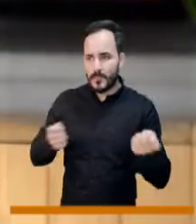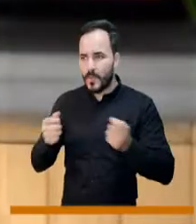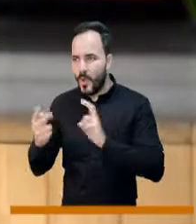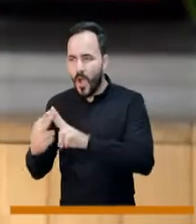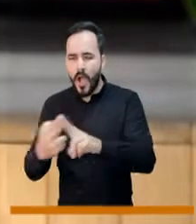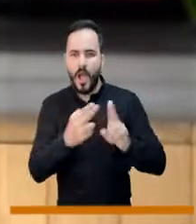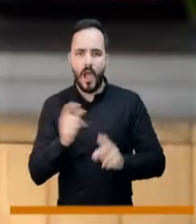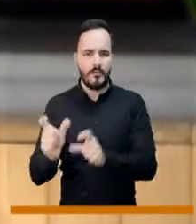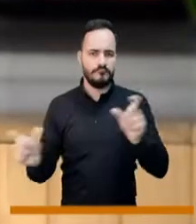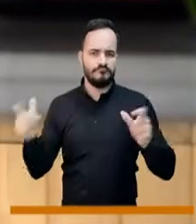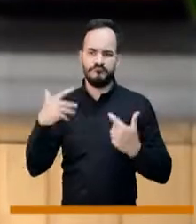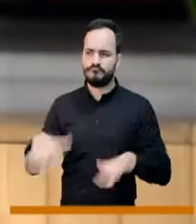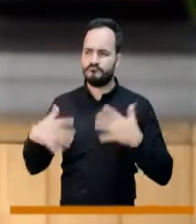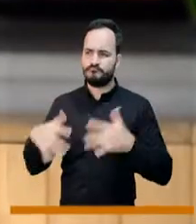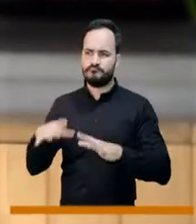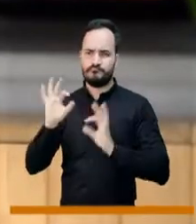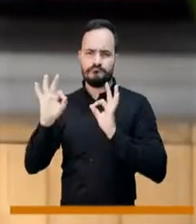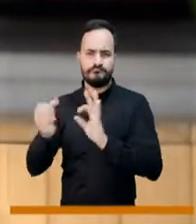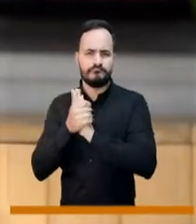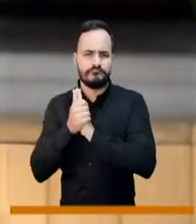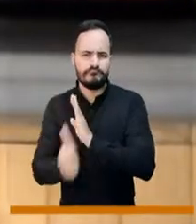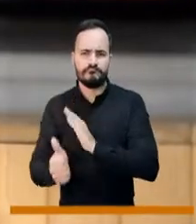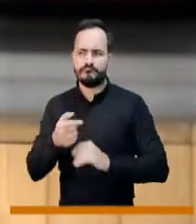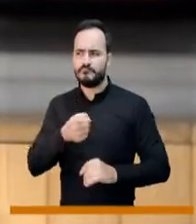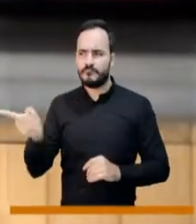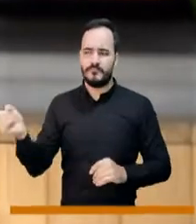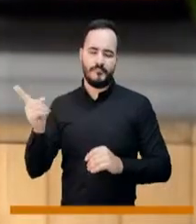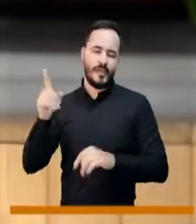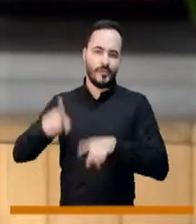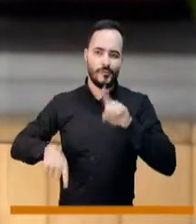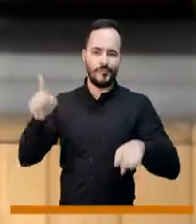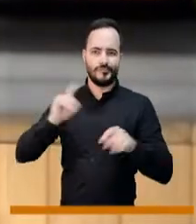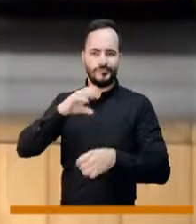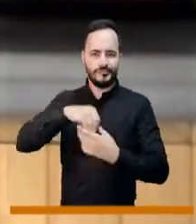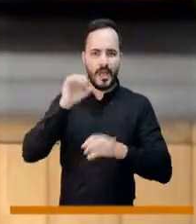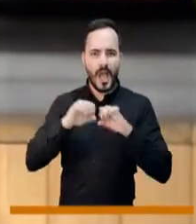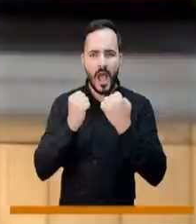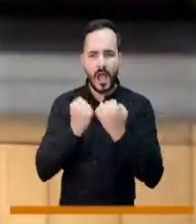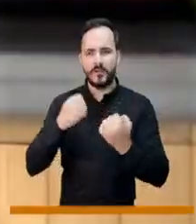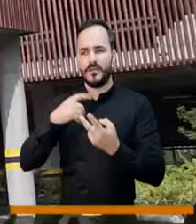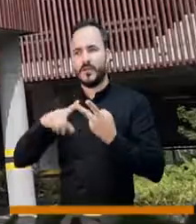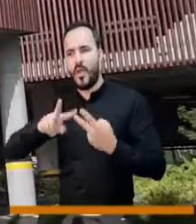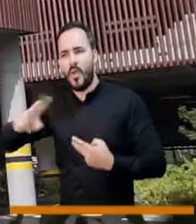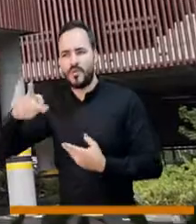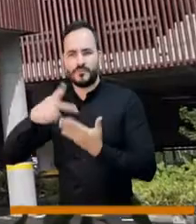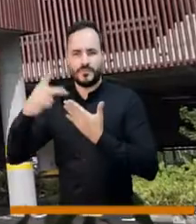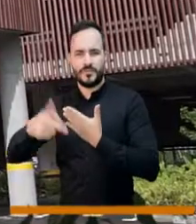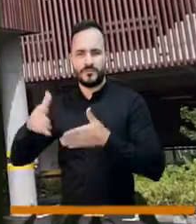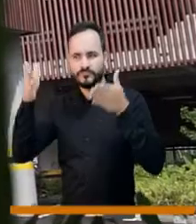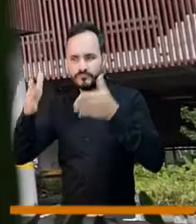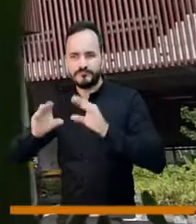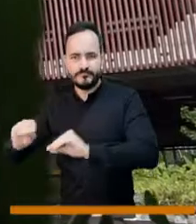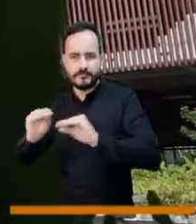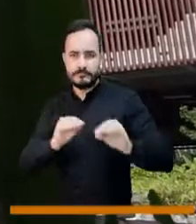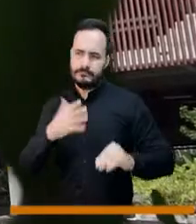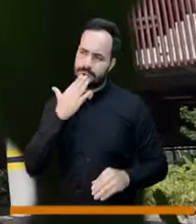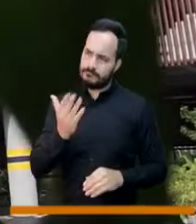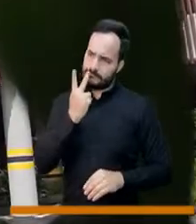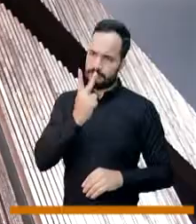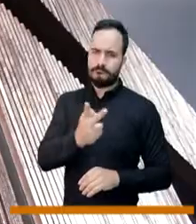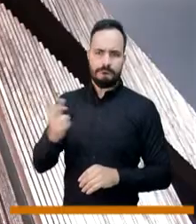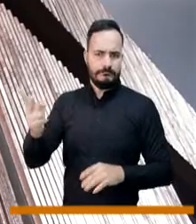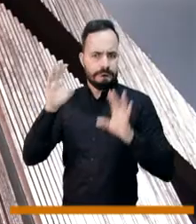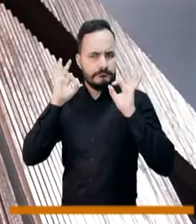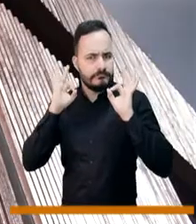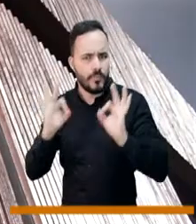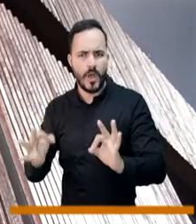y fuera de ellas. Los maestros y maestras que estaban transformando en realidad los procesos educativos con nuevas metodologías de enseñanza,